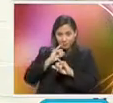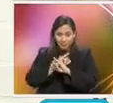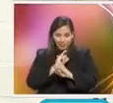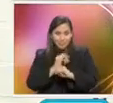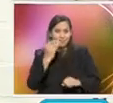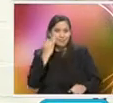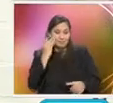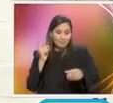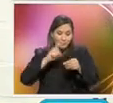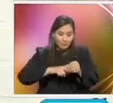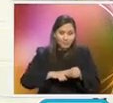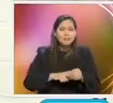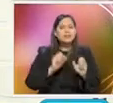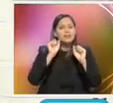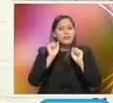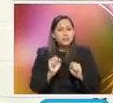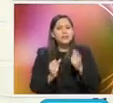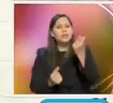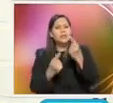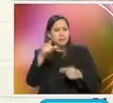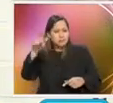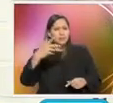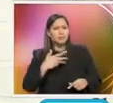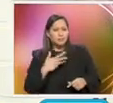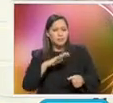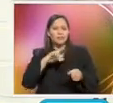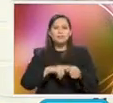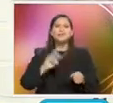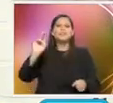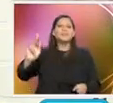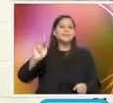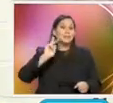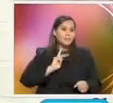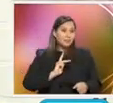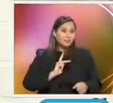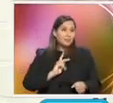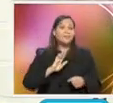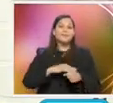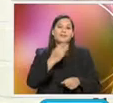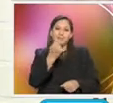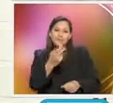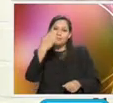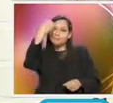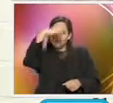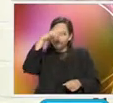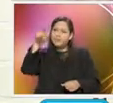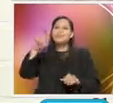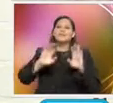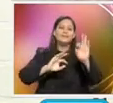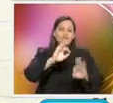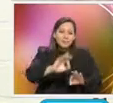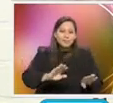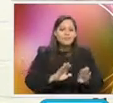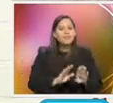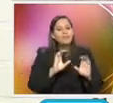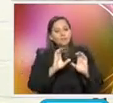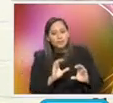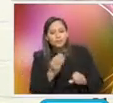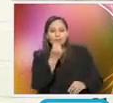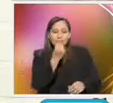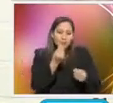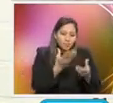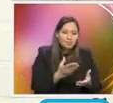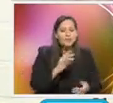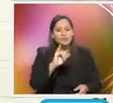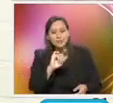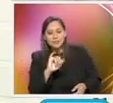otras cosas, seguramente alguno de ellos tiene una mascota similar a la tuya y por ello ya tiene cierta experiencia en términos de cuidado, alimentación,